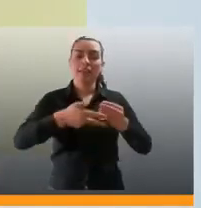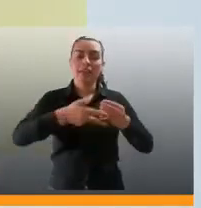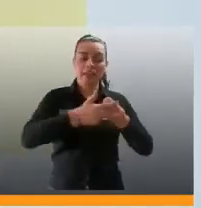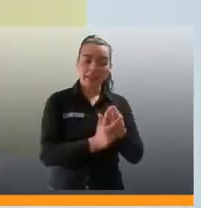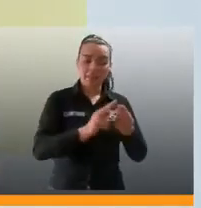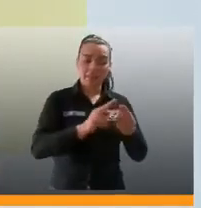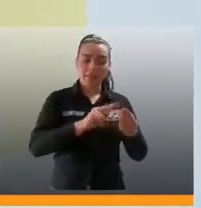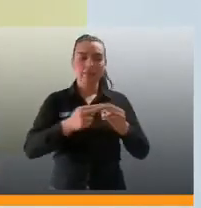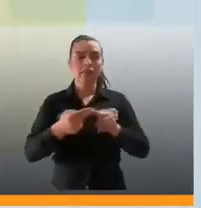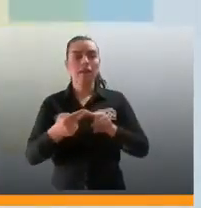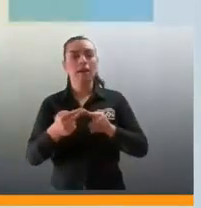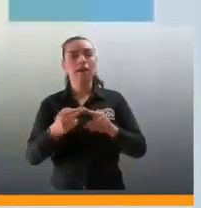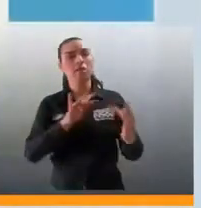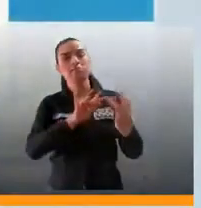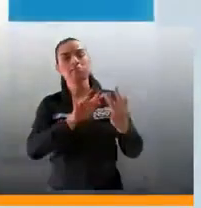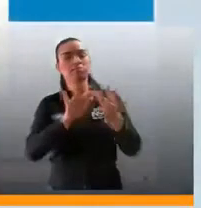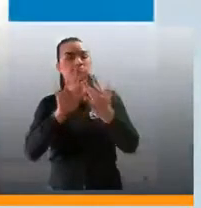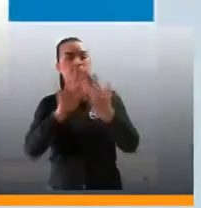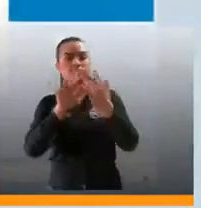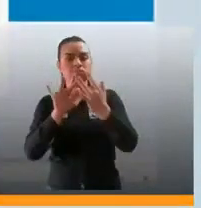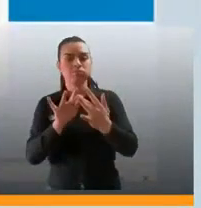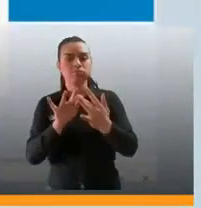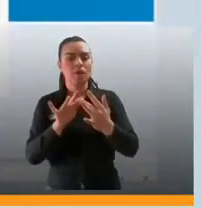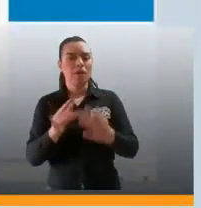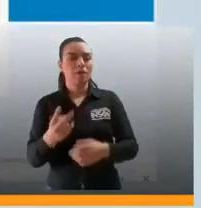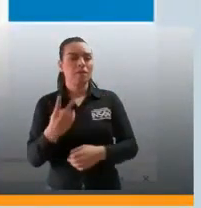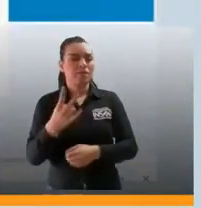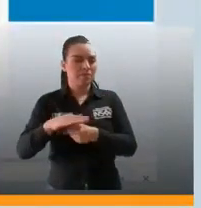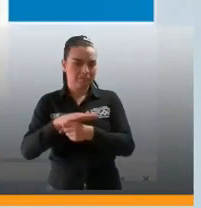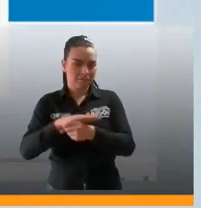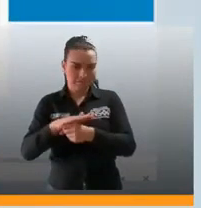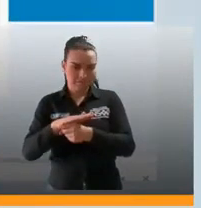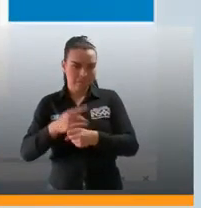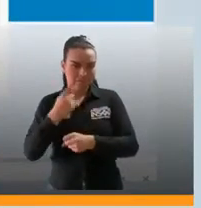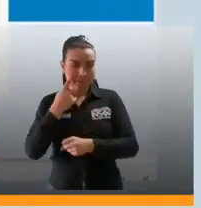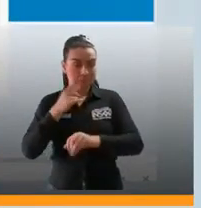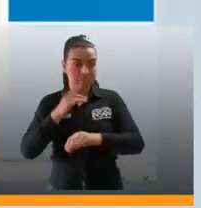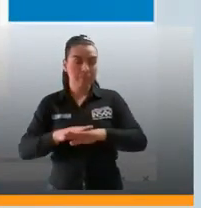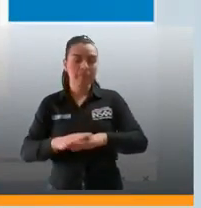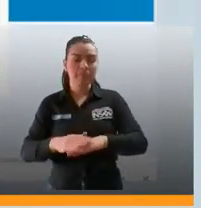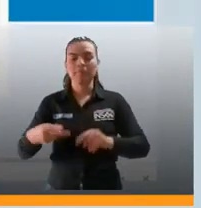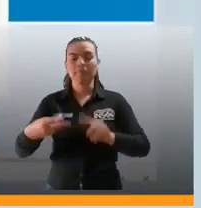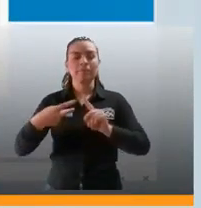conectividad, hay dos asuntos ahí. En primer lugar, pensar en